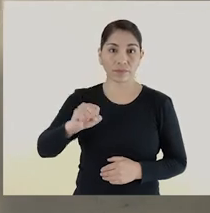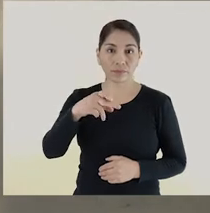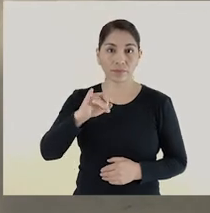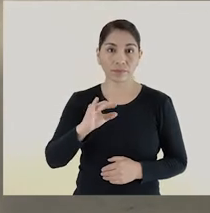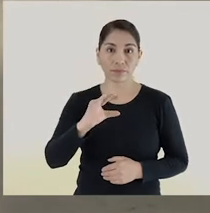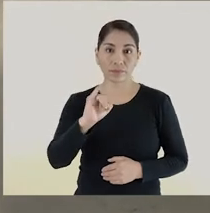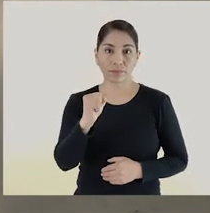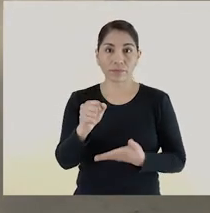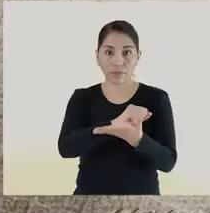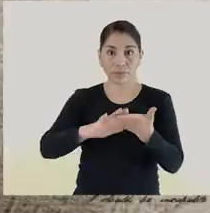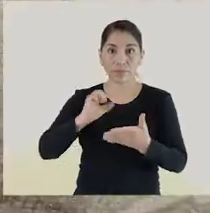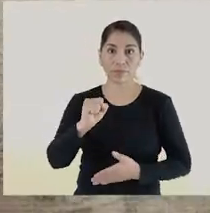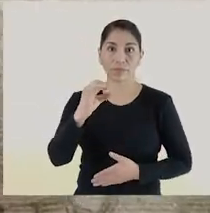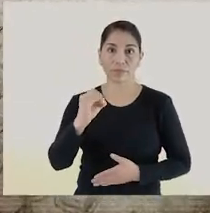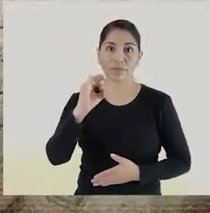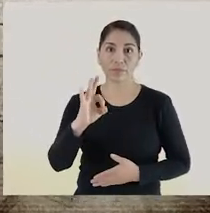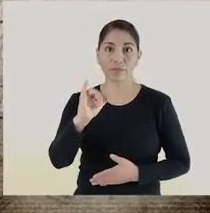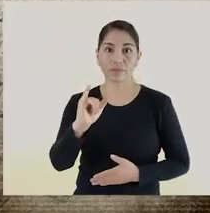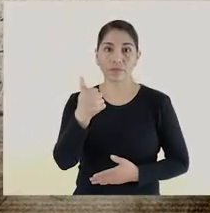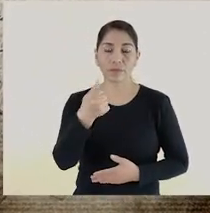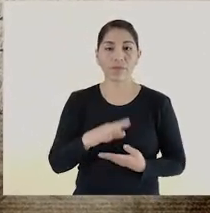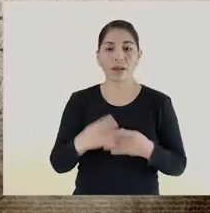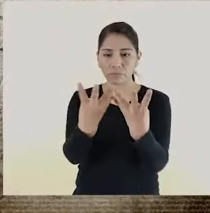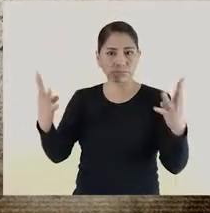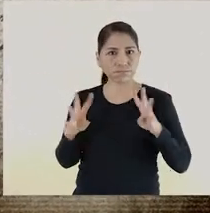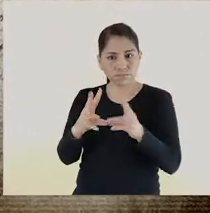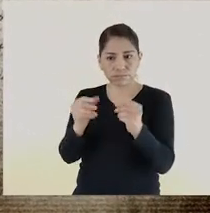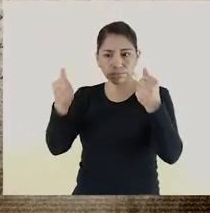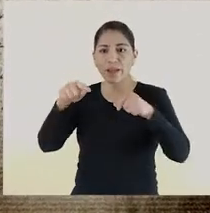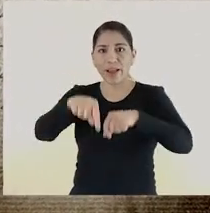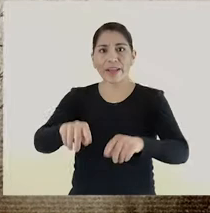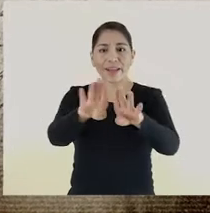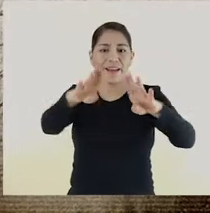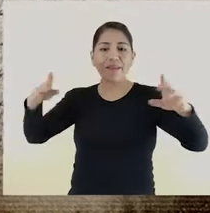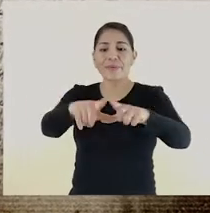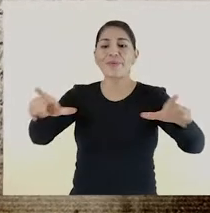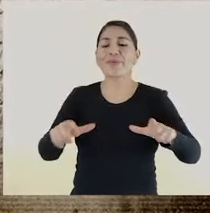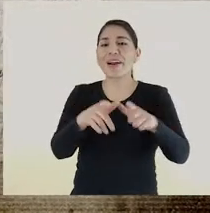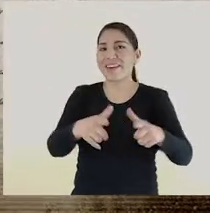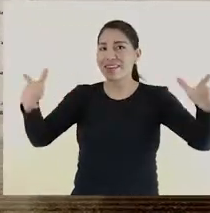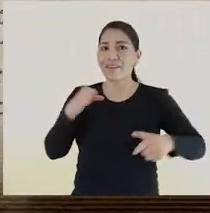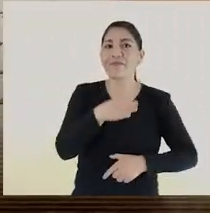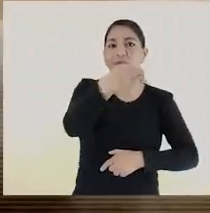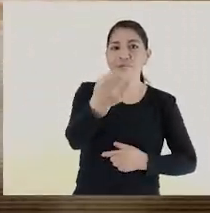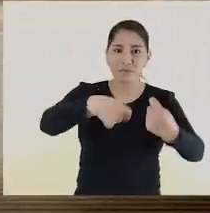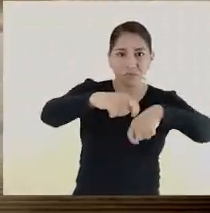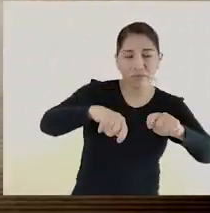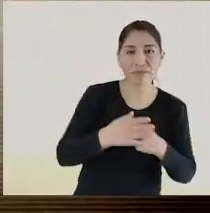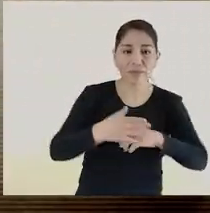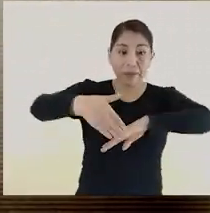Hospicio de Santa Sofía. Luego de la destrucción de las murallas, se abren grandes espacios para futuros establecimientos, avenidas